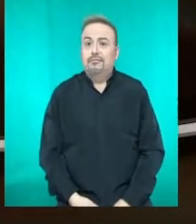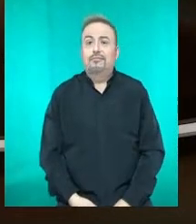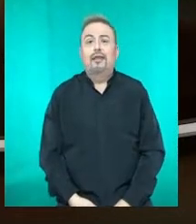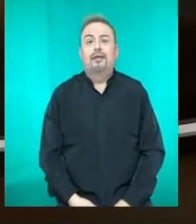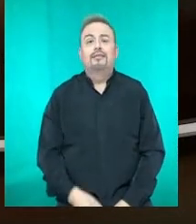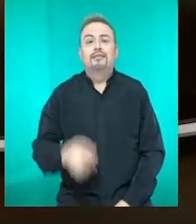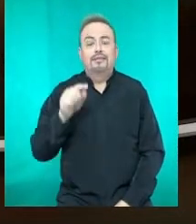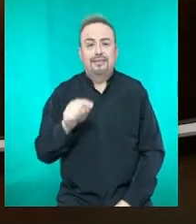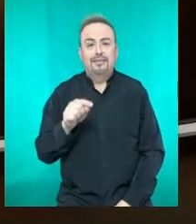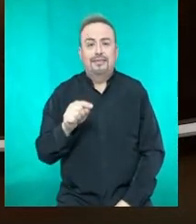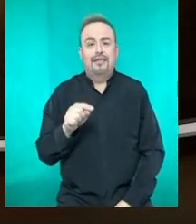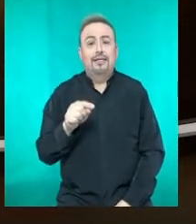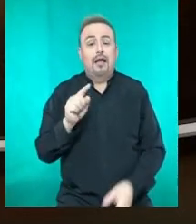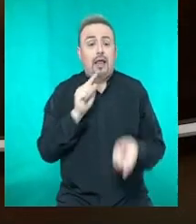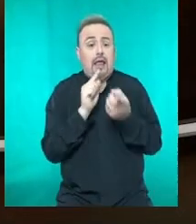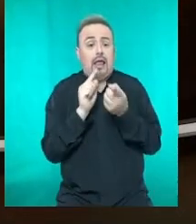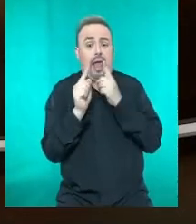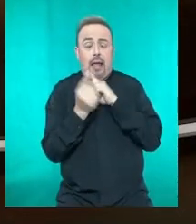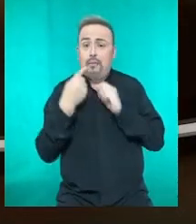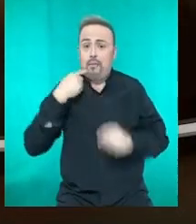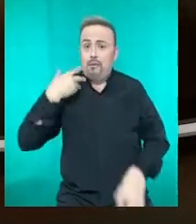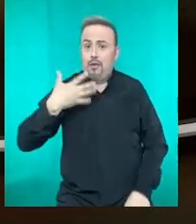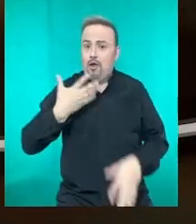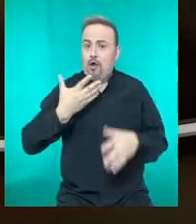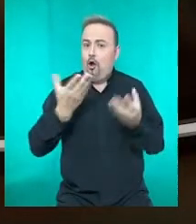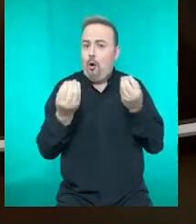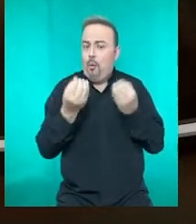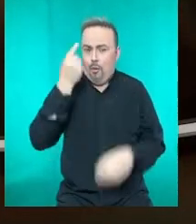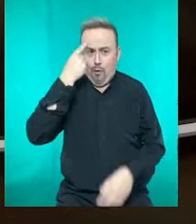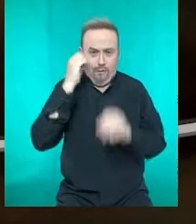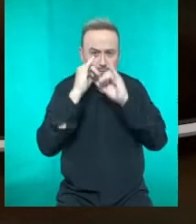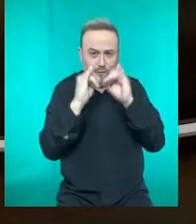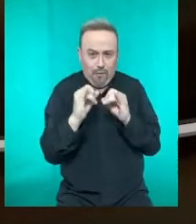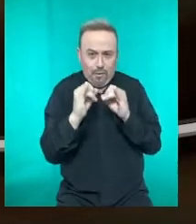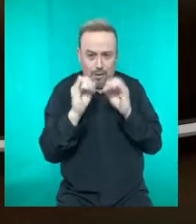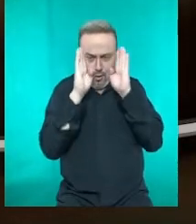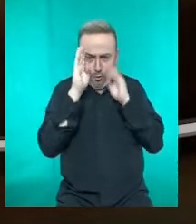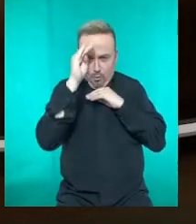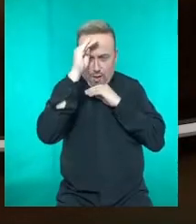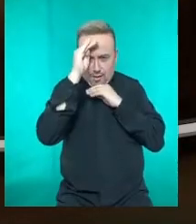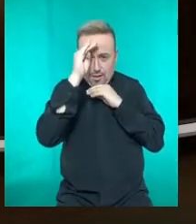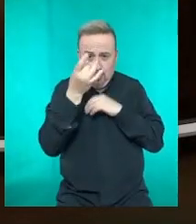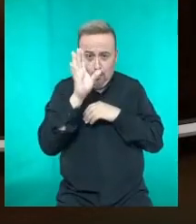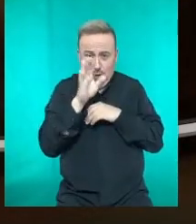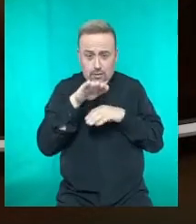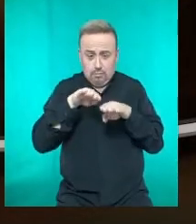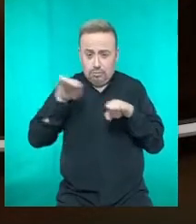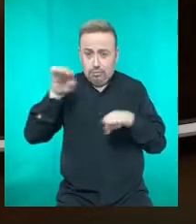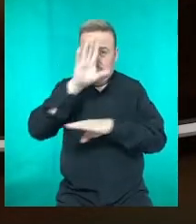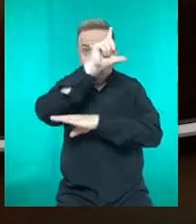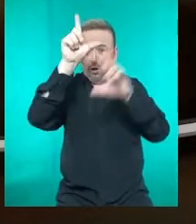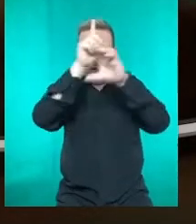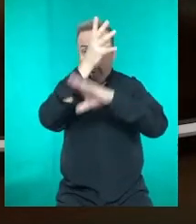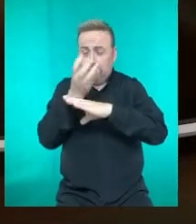Esto es un cambio importante en la manera de pensar, salirse de la caja del típico panel solar y además darle un valor